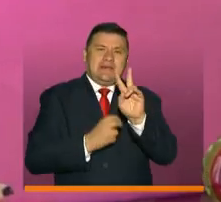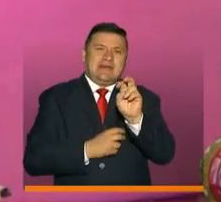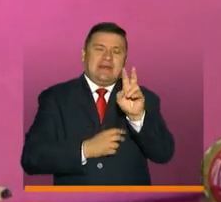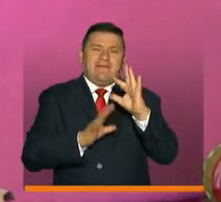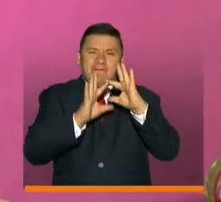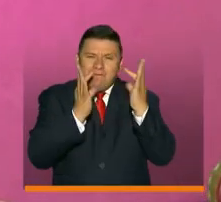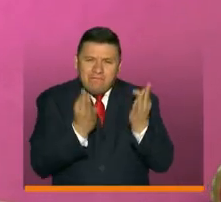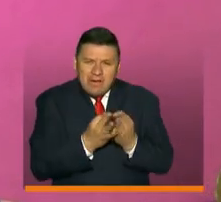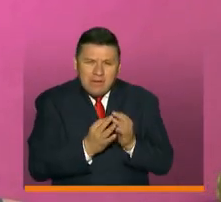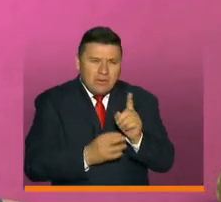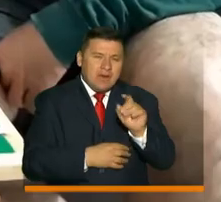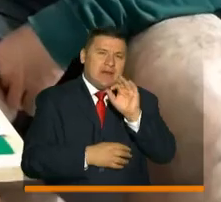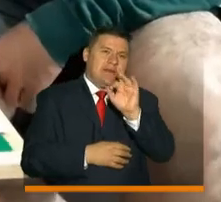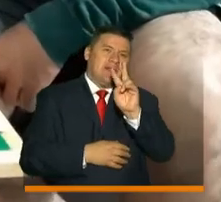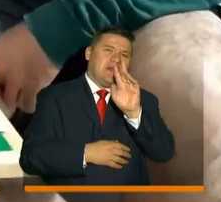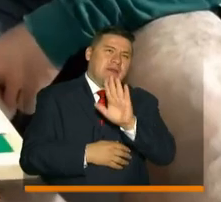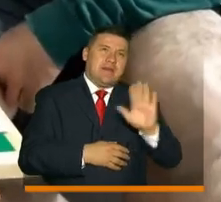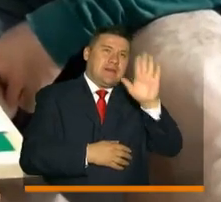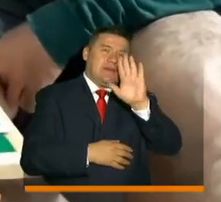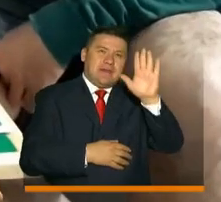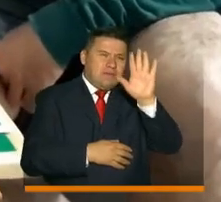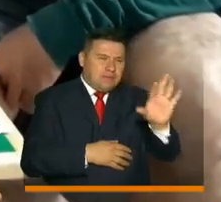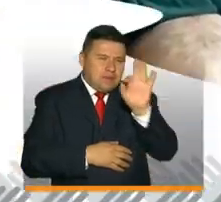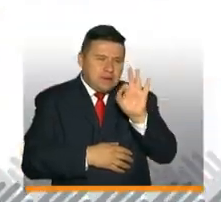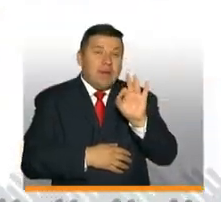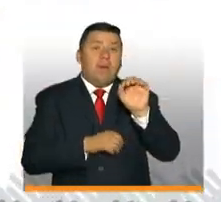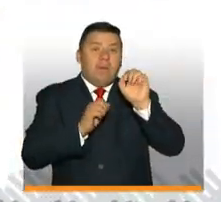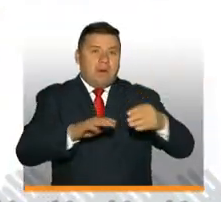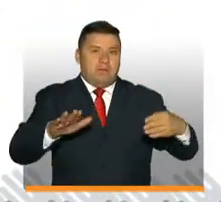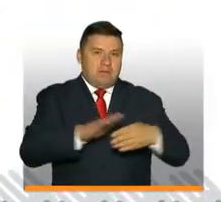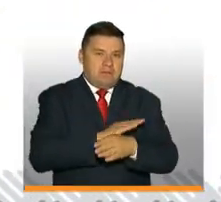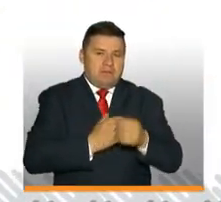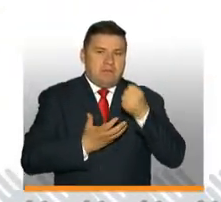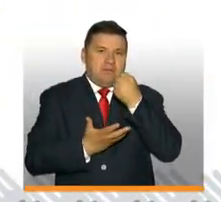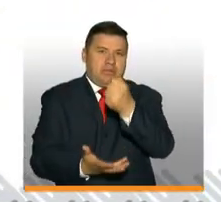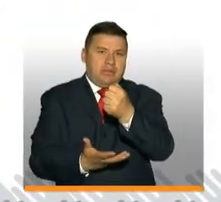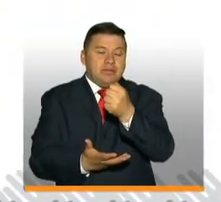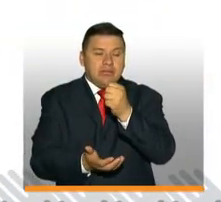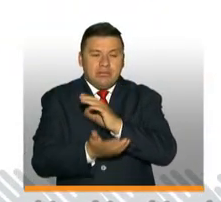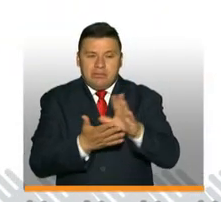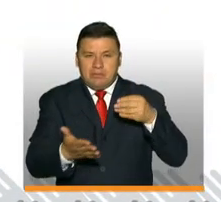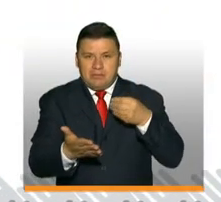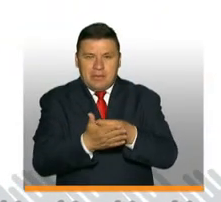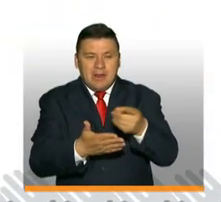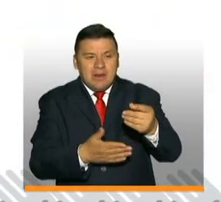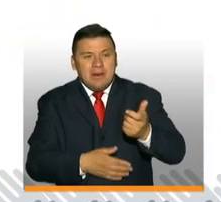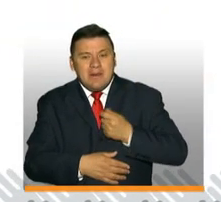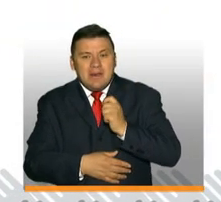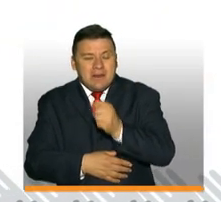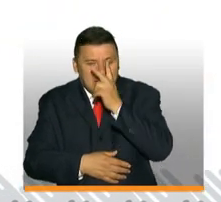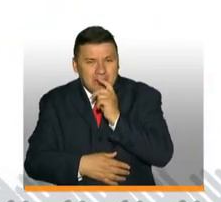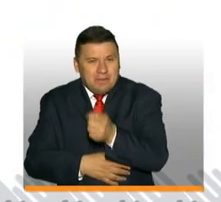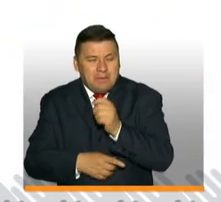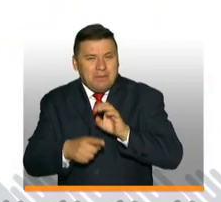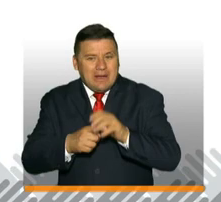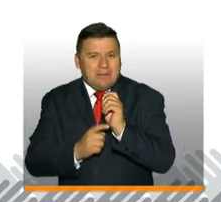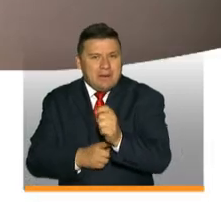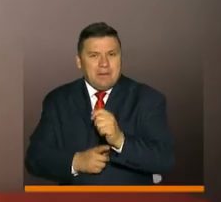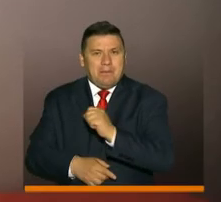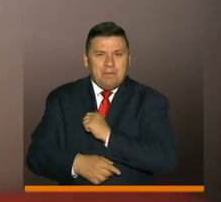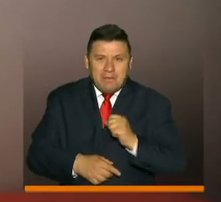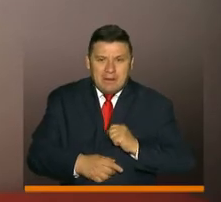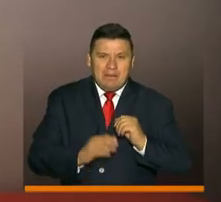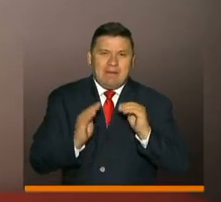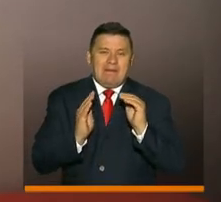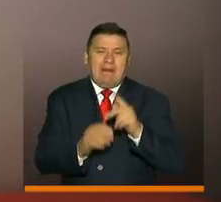57.776 familias de los 32 departamentos del país, quienes podrán acceder a la línea de crédito educativo para el pago de pensiones de jardines y colegios privados